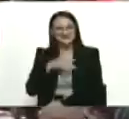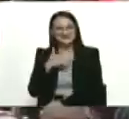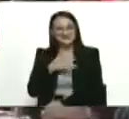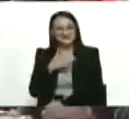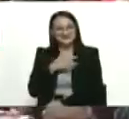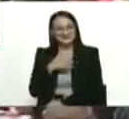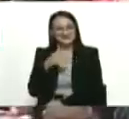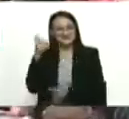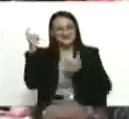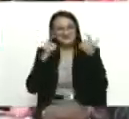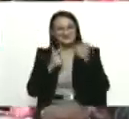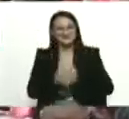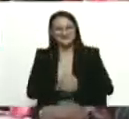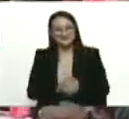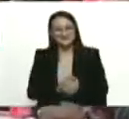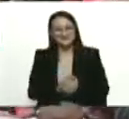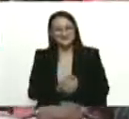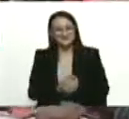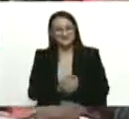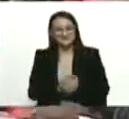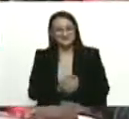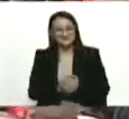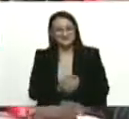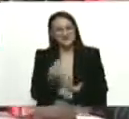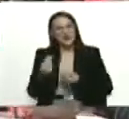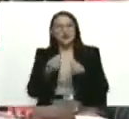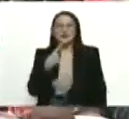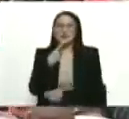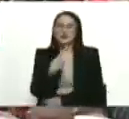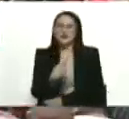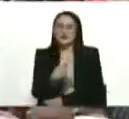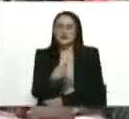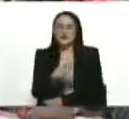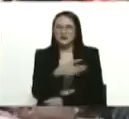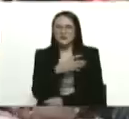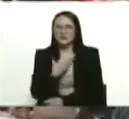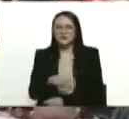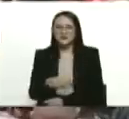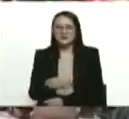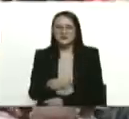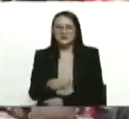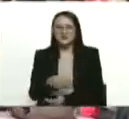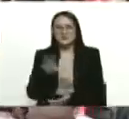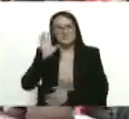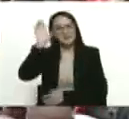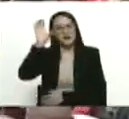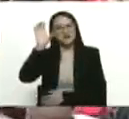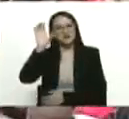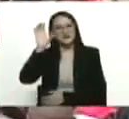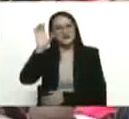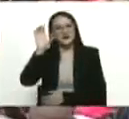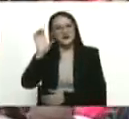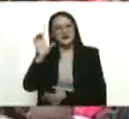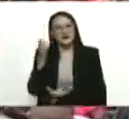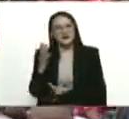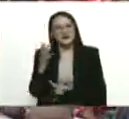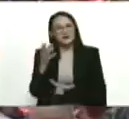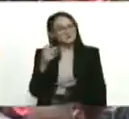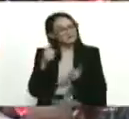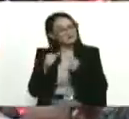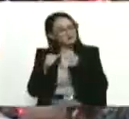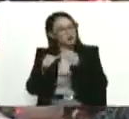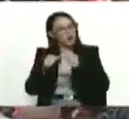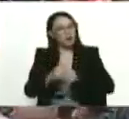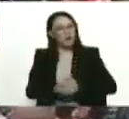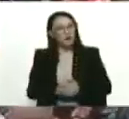del comandante Chávez, es sentir, como decía nuestro comandante, la patria hasta las vísceras internamente.